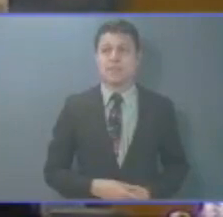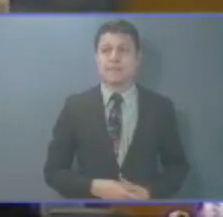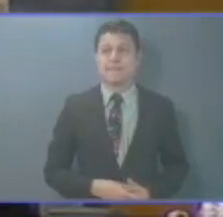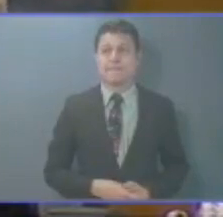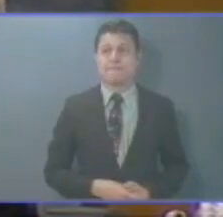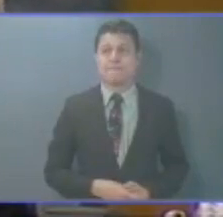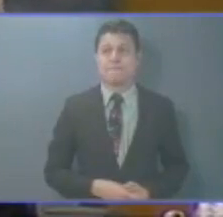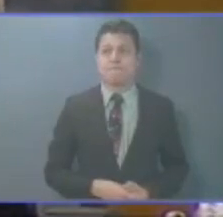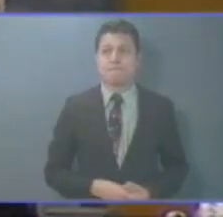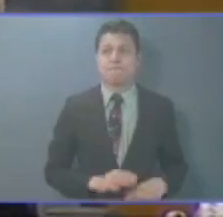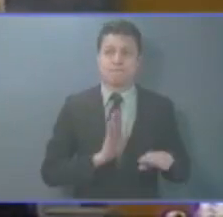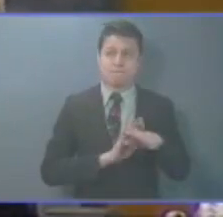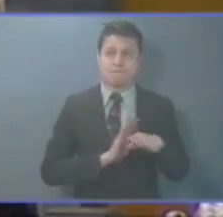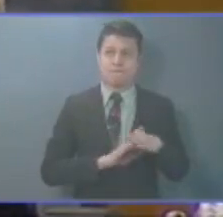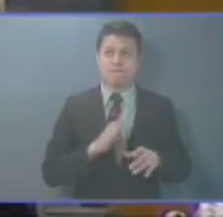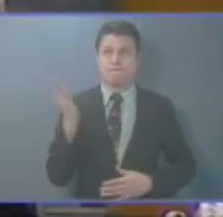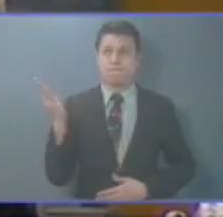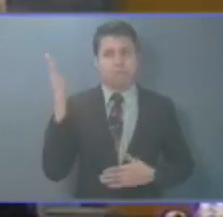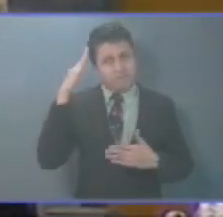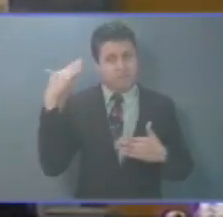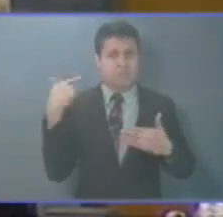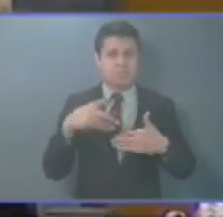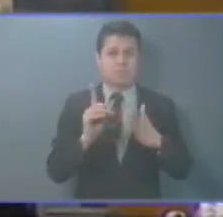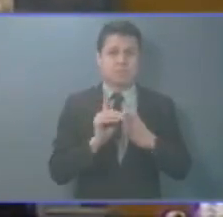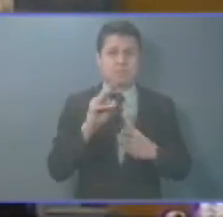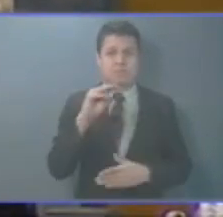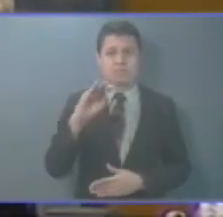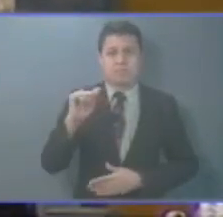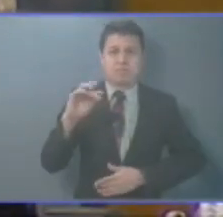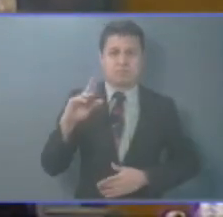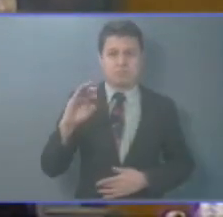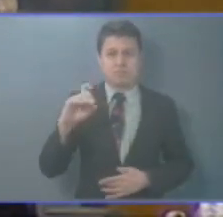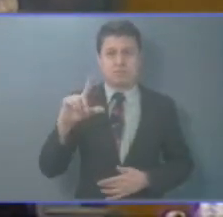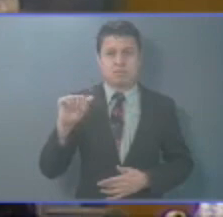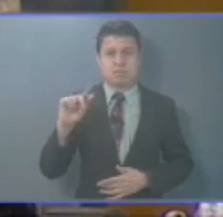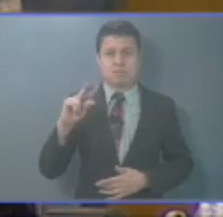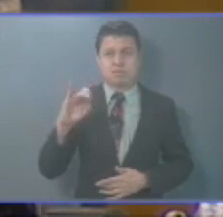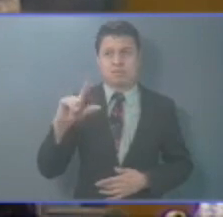Se incorpora la diputada Marcela Villatoro.